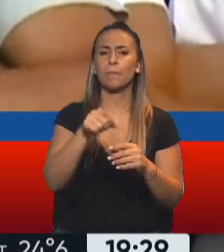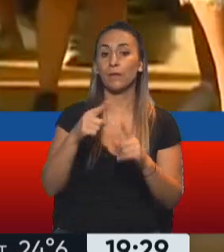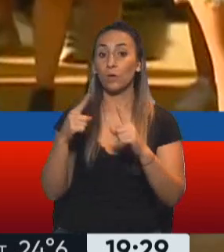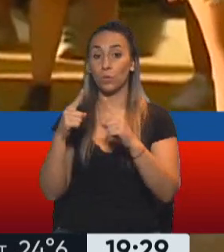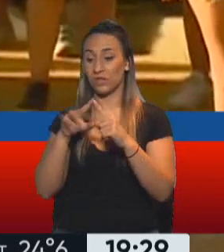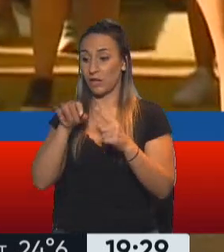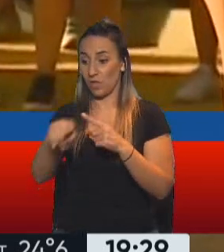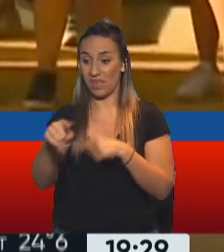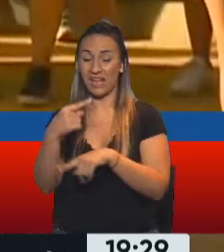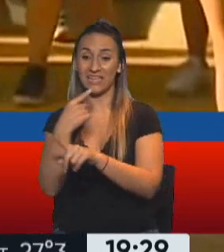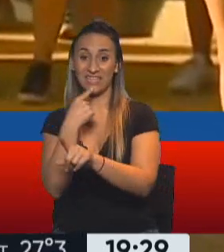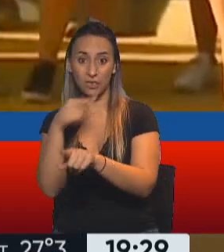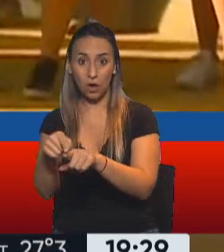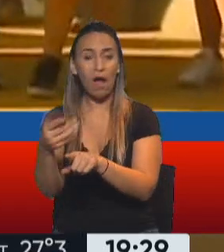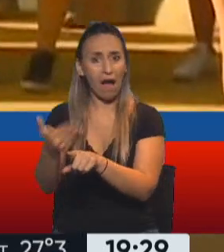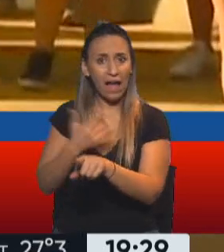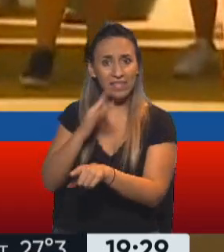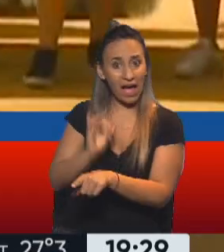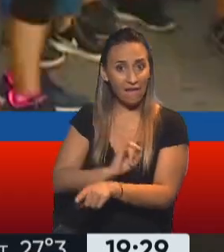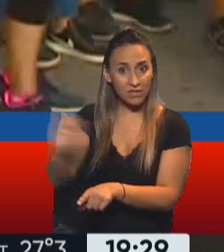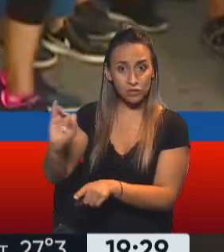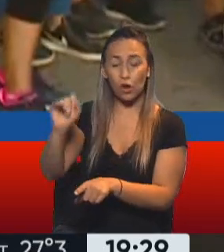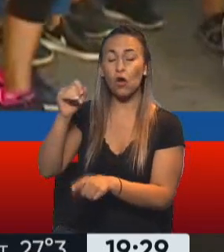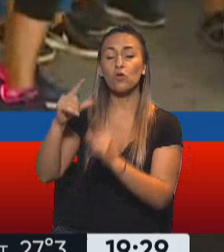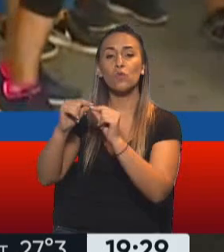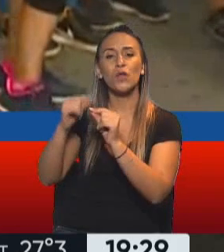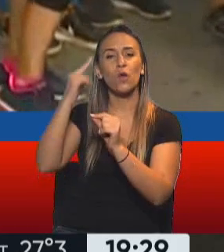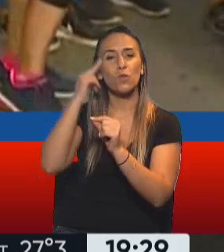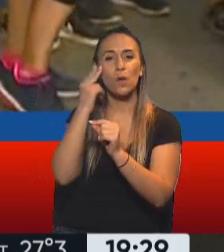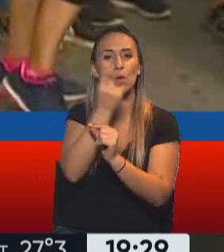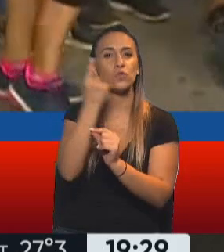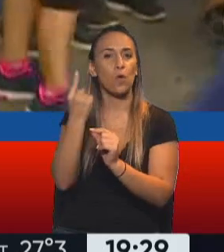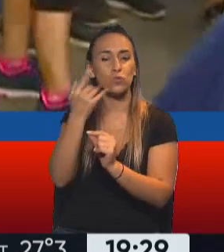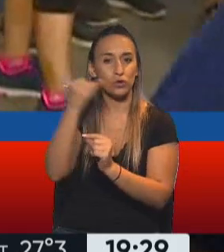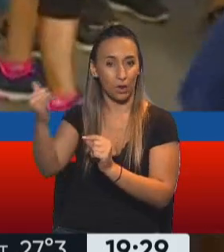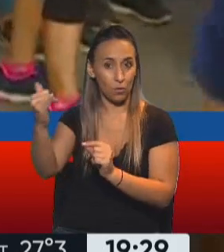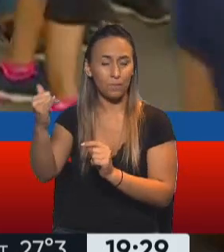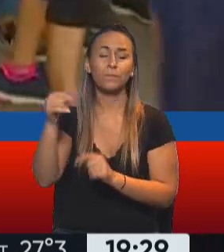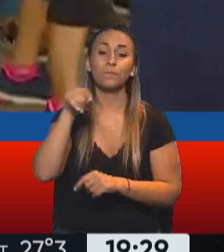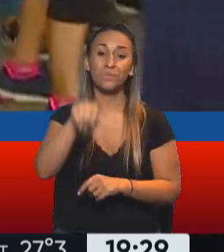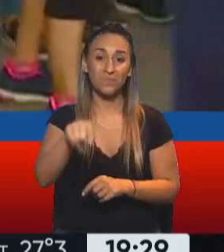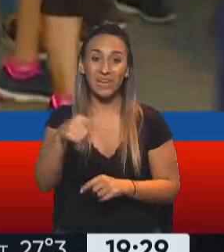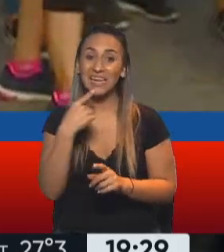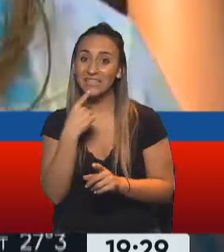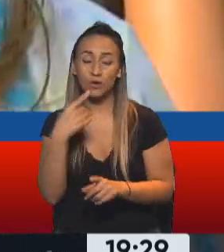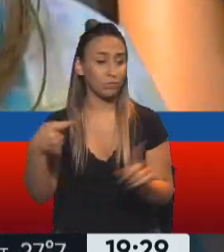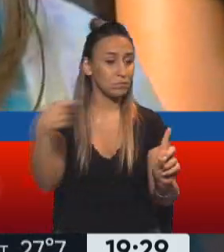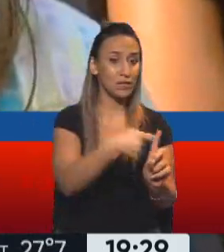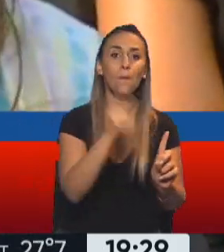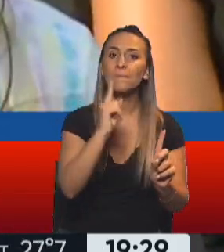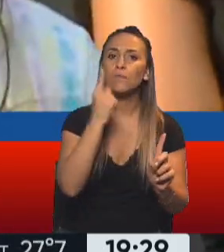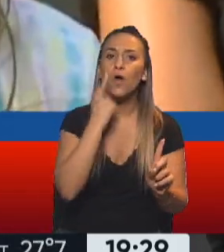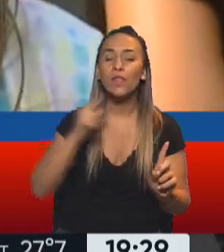femicida había alertado al 911. Martínez asesinó a Úrsula el mismo día que una